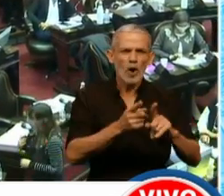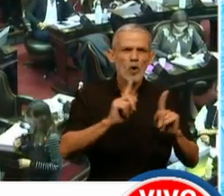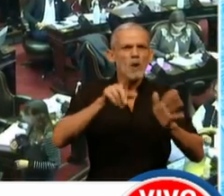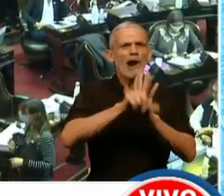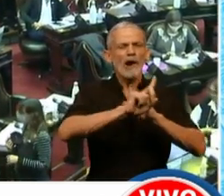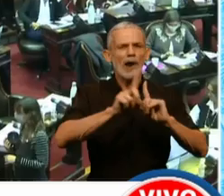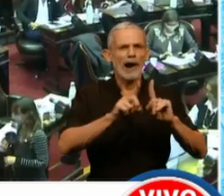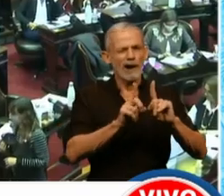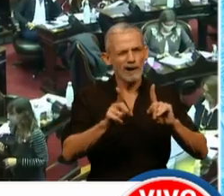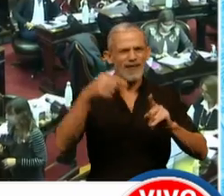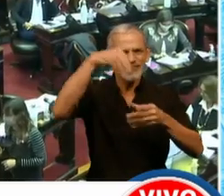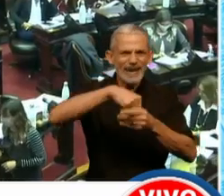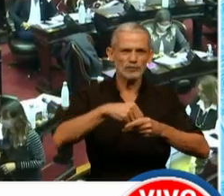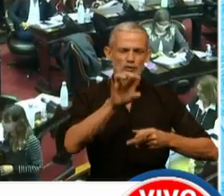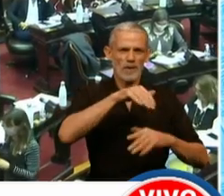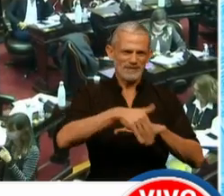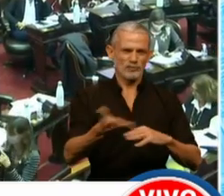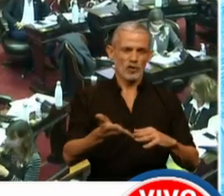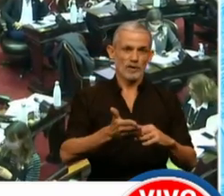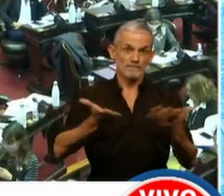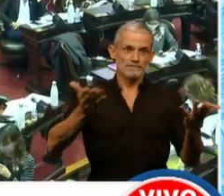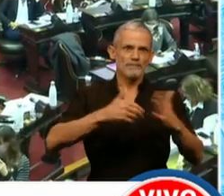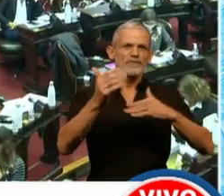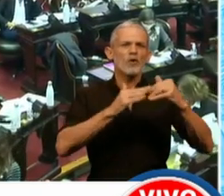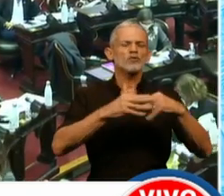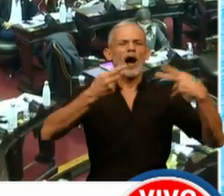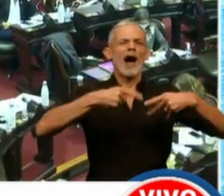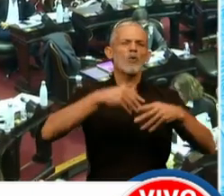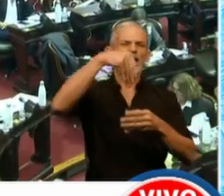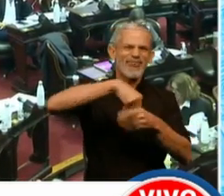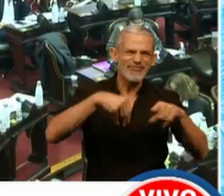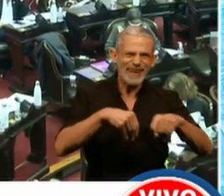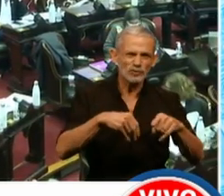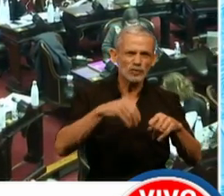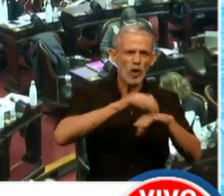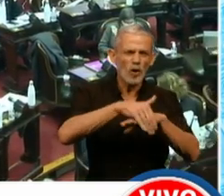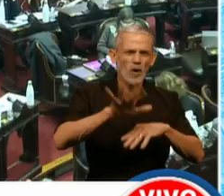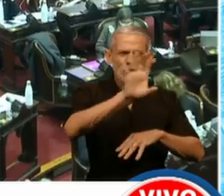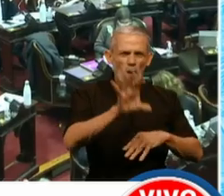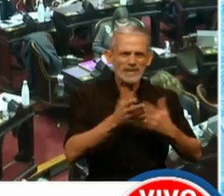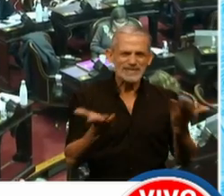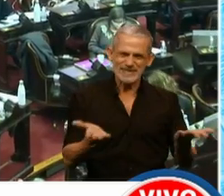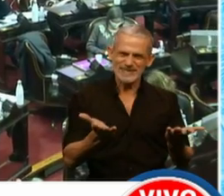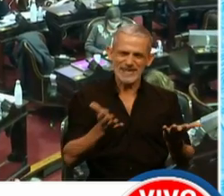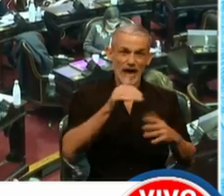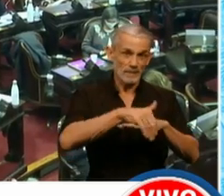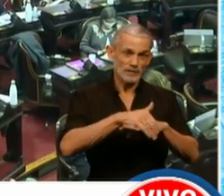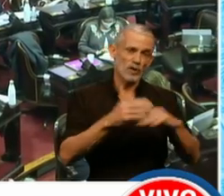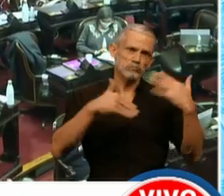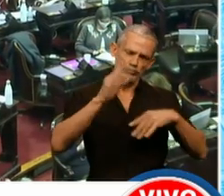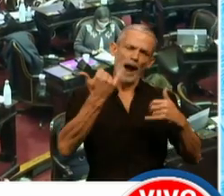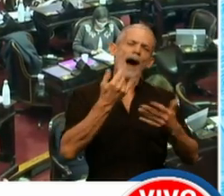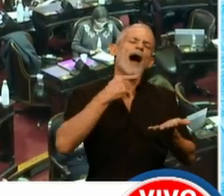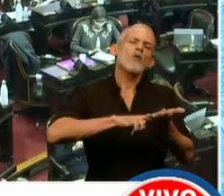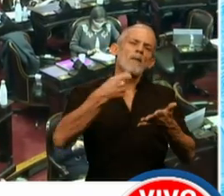hemos somos pioneros en la construcción de aduanas internas dentro de la argentina en la provincia de misiones esto